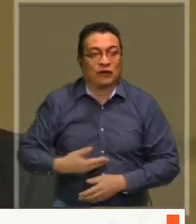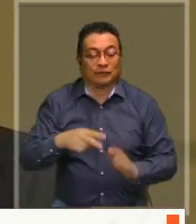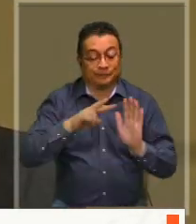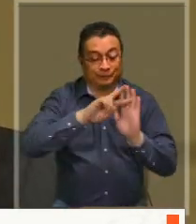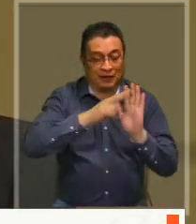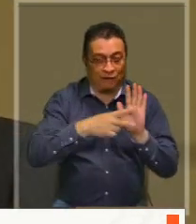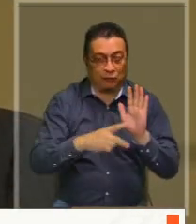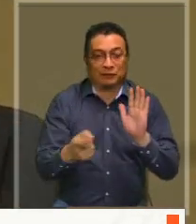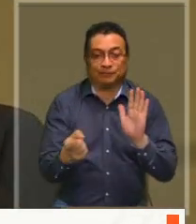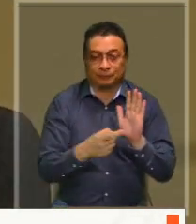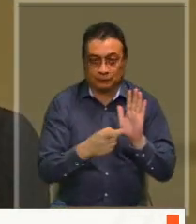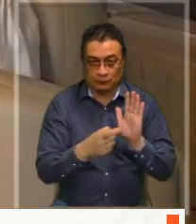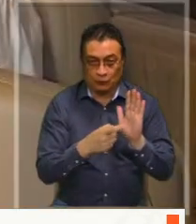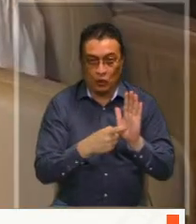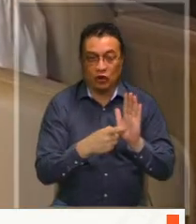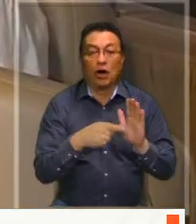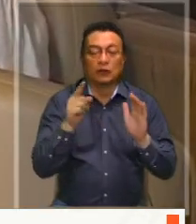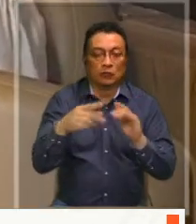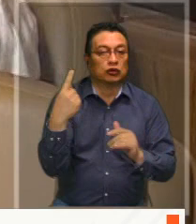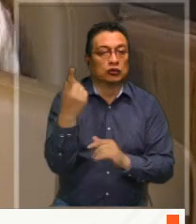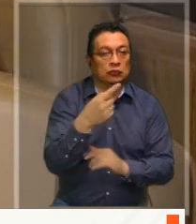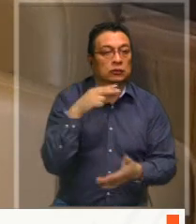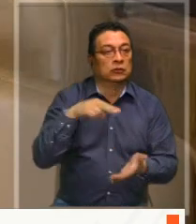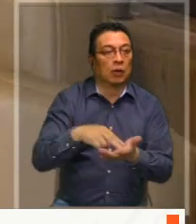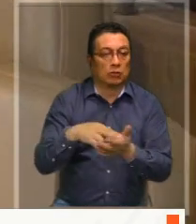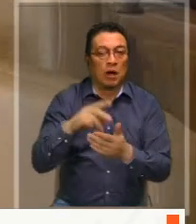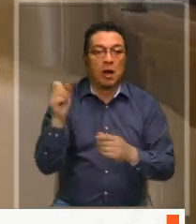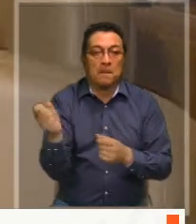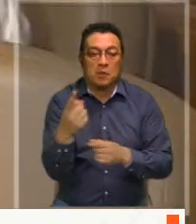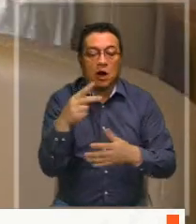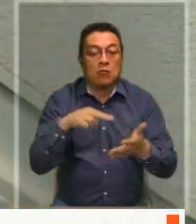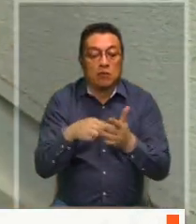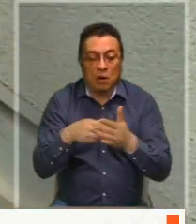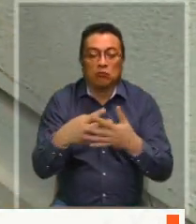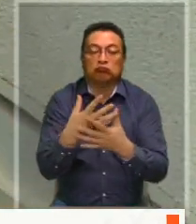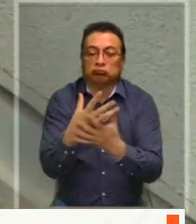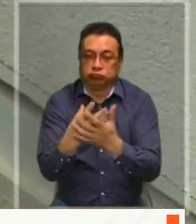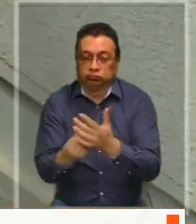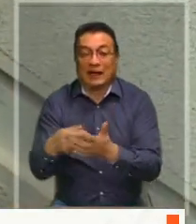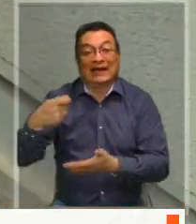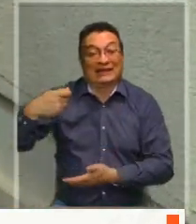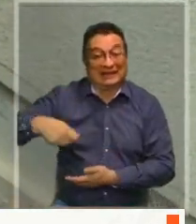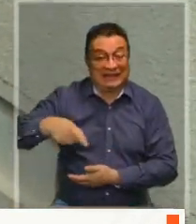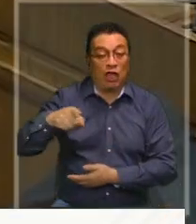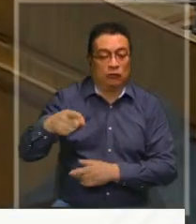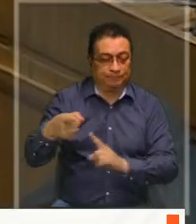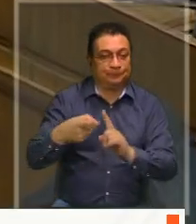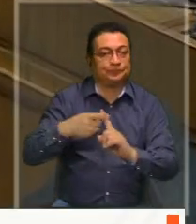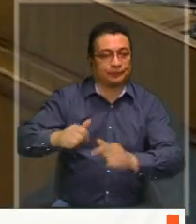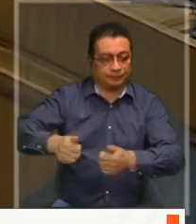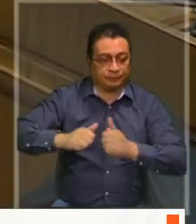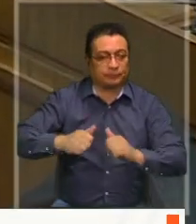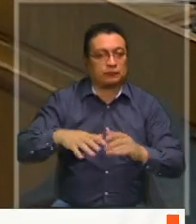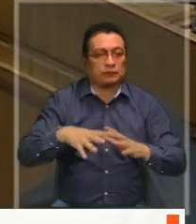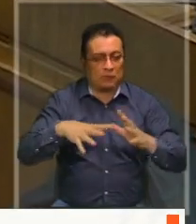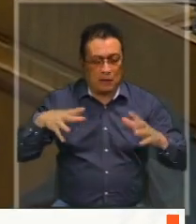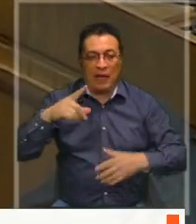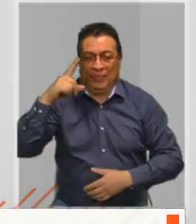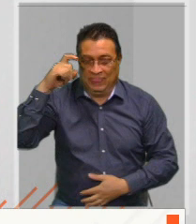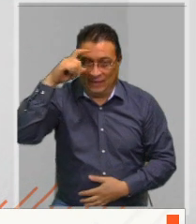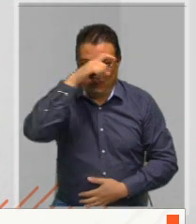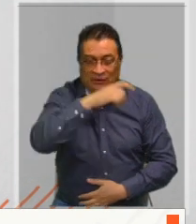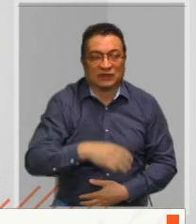reforma tributaria Y si bien Se espera que supere su primera valla será en el senado donde el desafío se anticipa más complejo